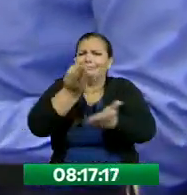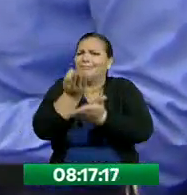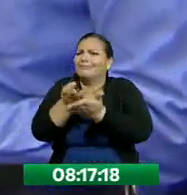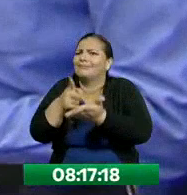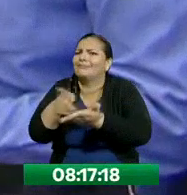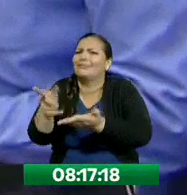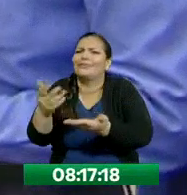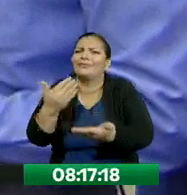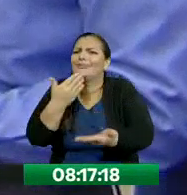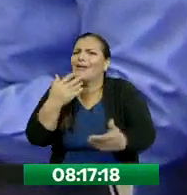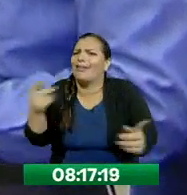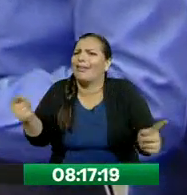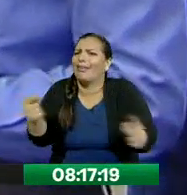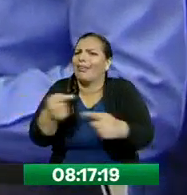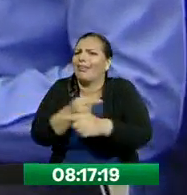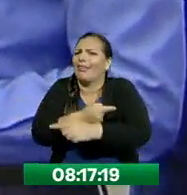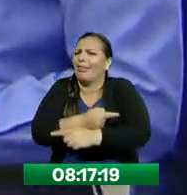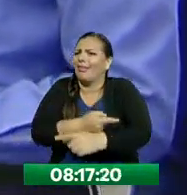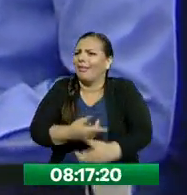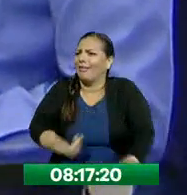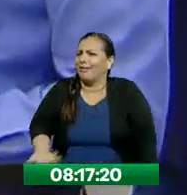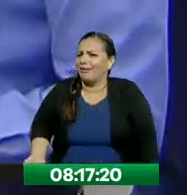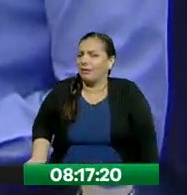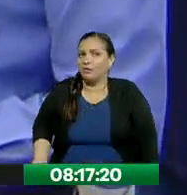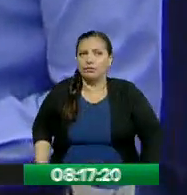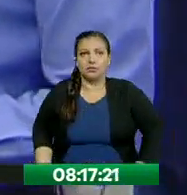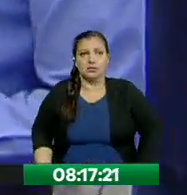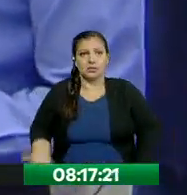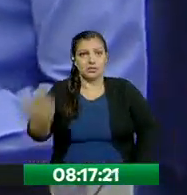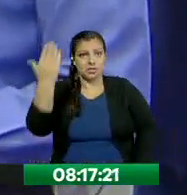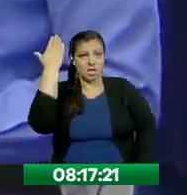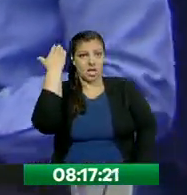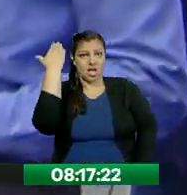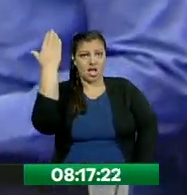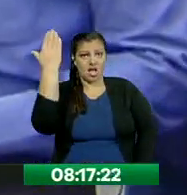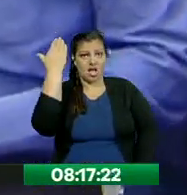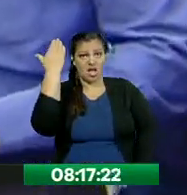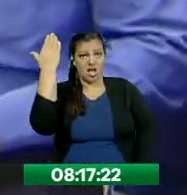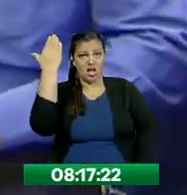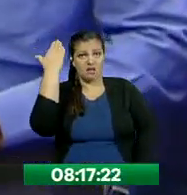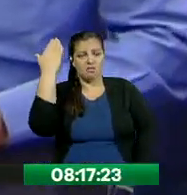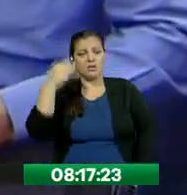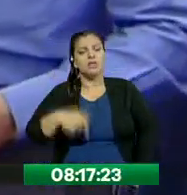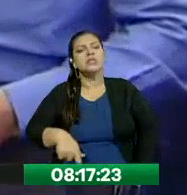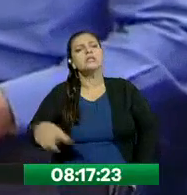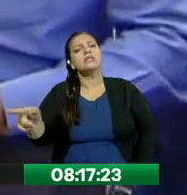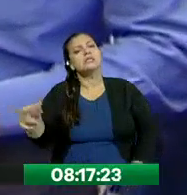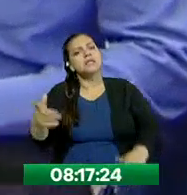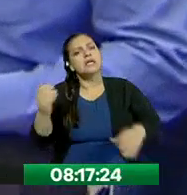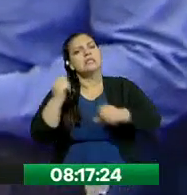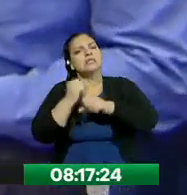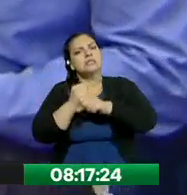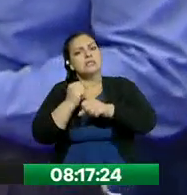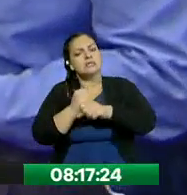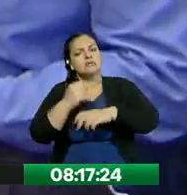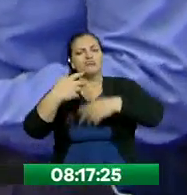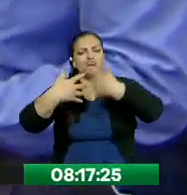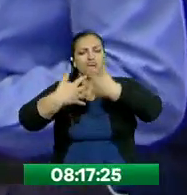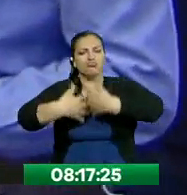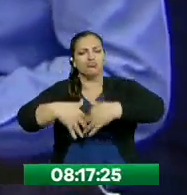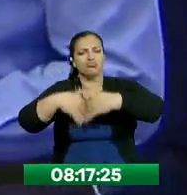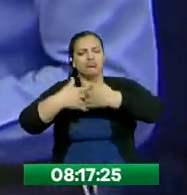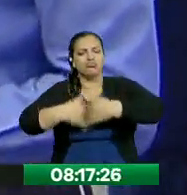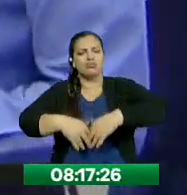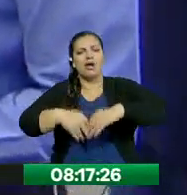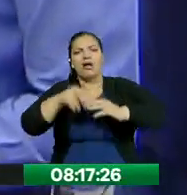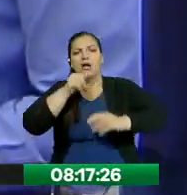Esta señora fue mal asesorada, porque si quería hacer un trabajo de ese tipo, debió hacerlo por etapas,